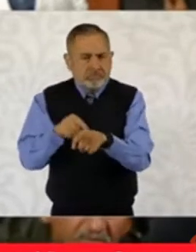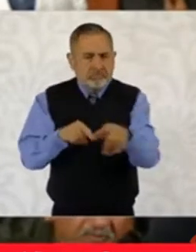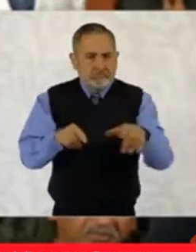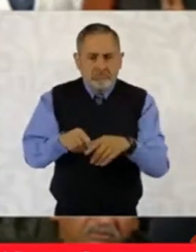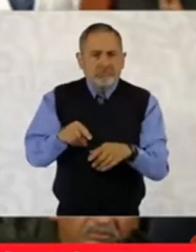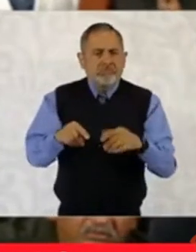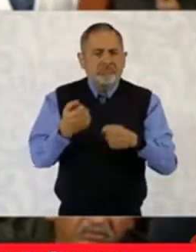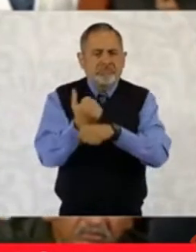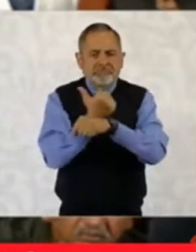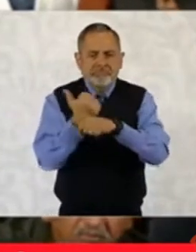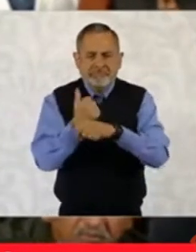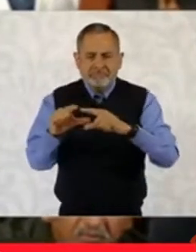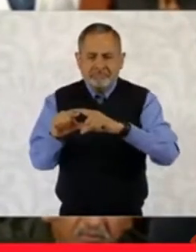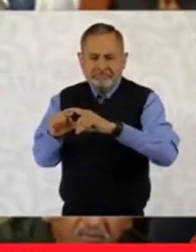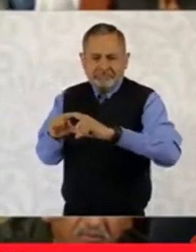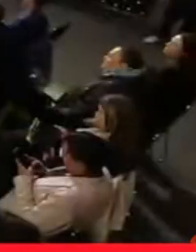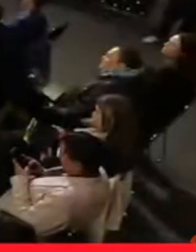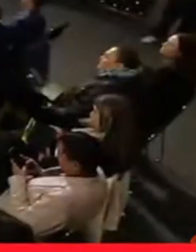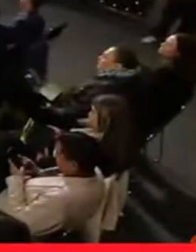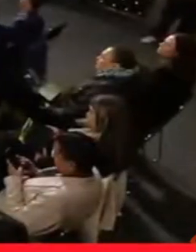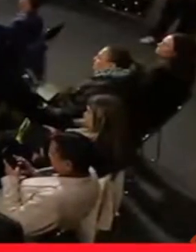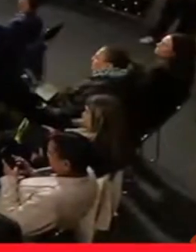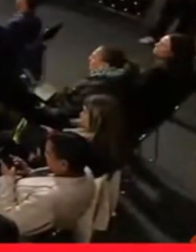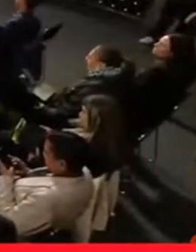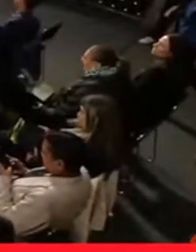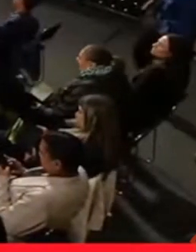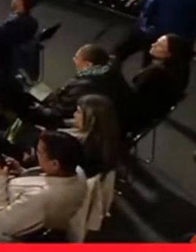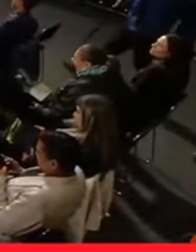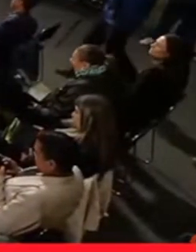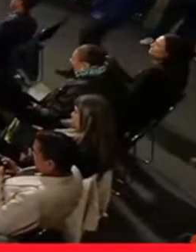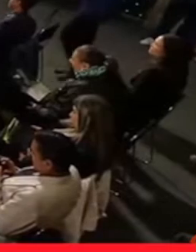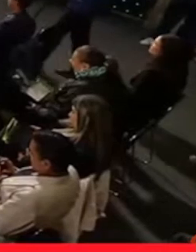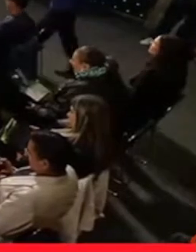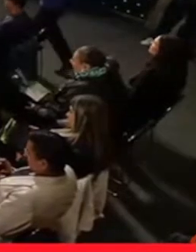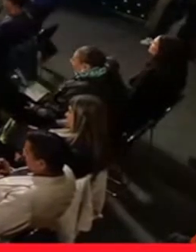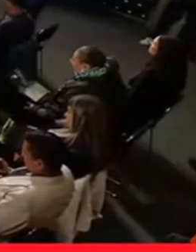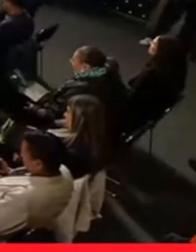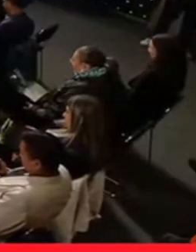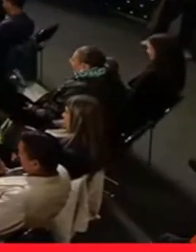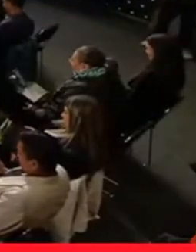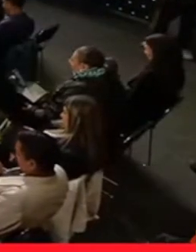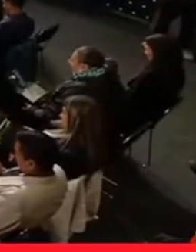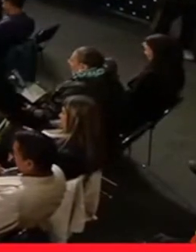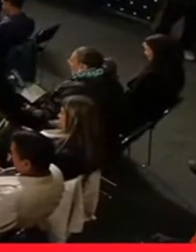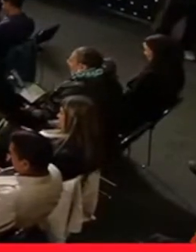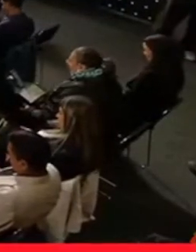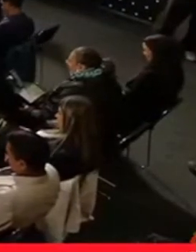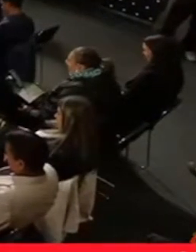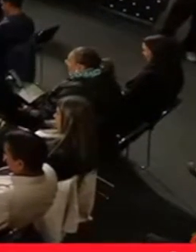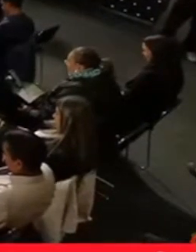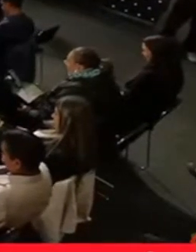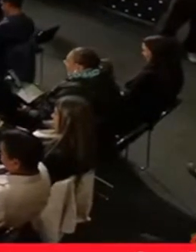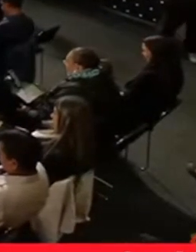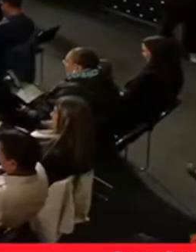cintas amarillas. Esto entiendo de la propia Fiscalía Estatal que ha tenido bajo resguardo el lugar.